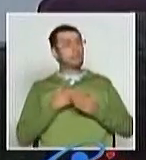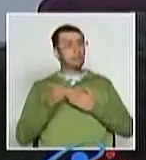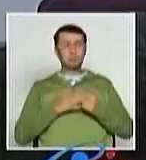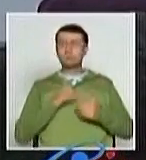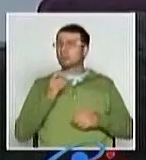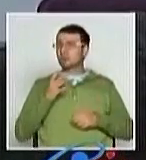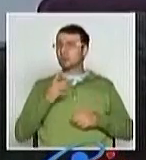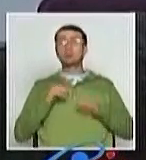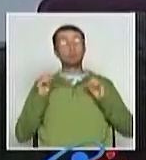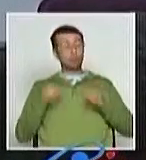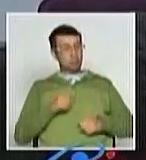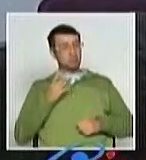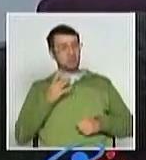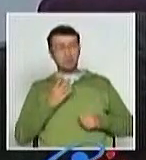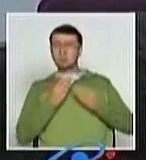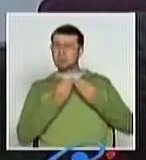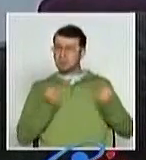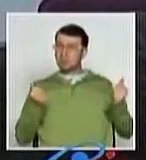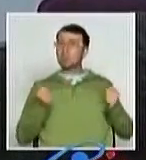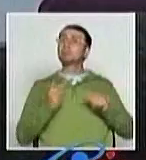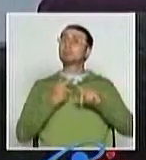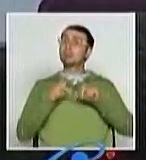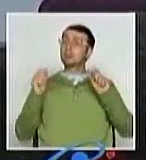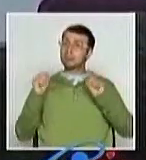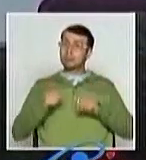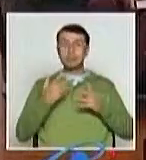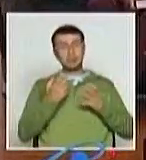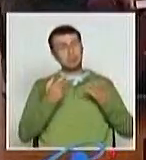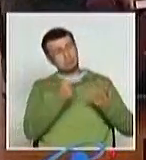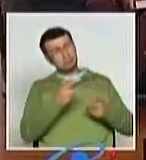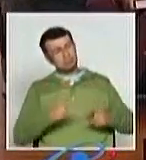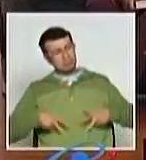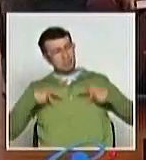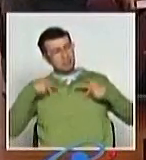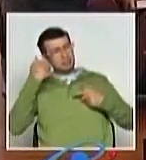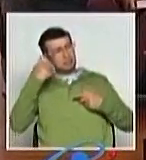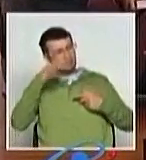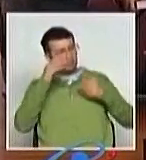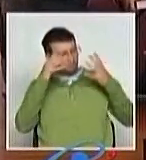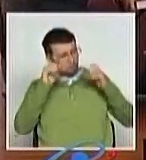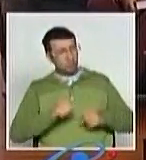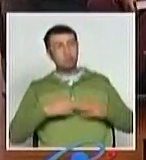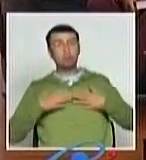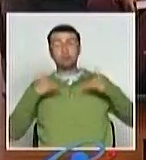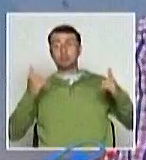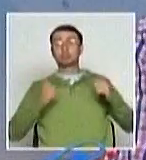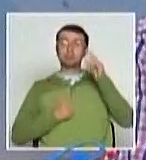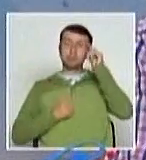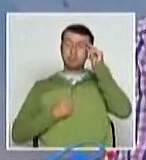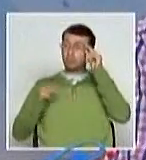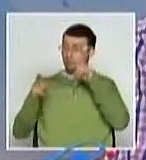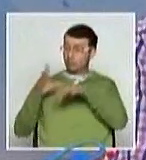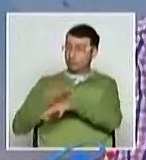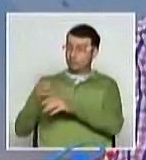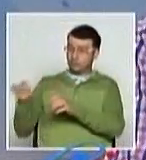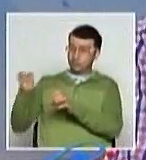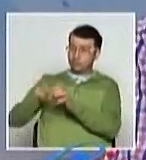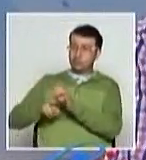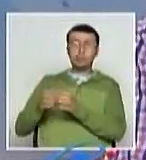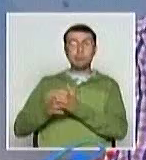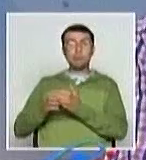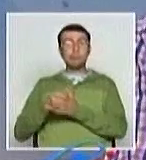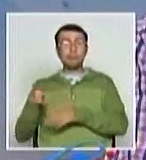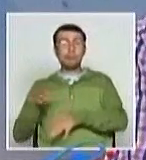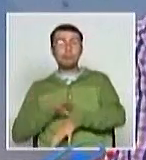superar el dolor lo que yo quiero es que ese ser humano disfrute la vida el Doctor César Cárdenas Correa va hac parte del grupo de coordinación del parque